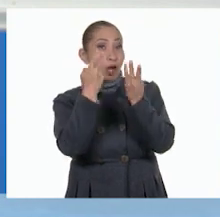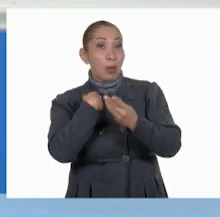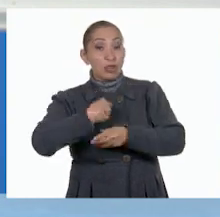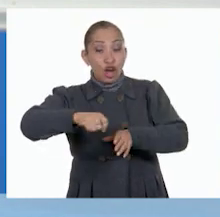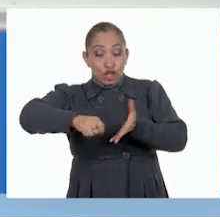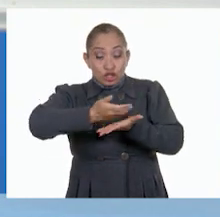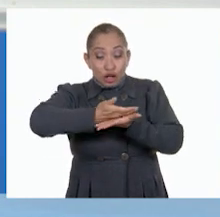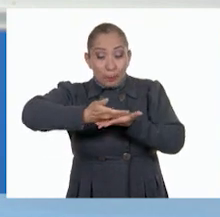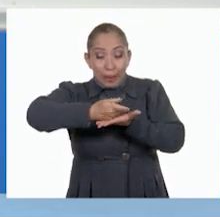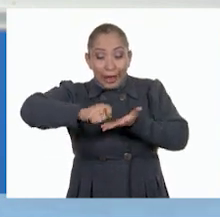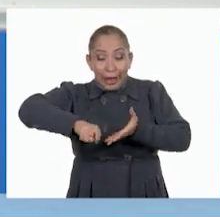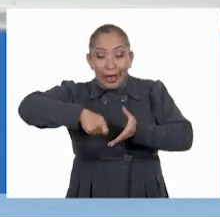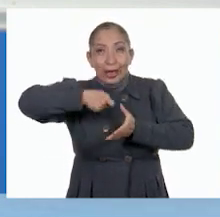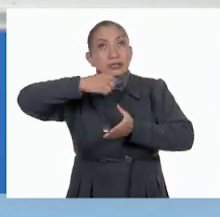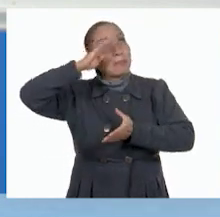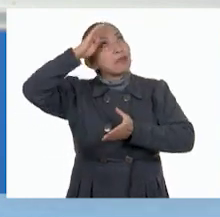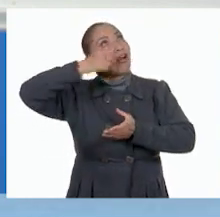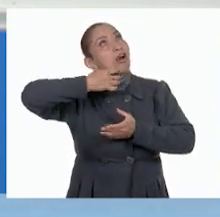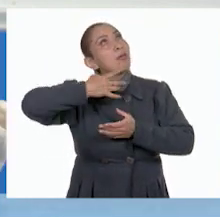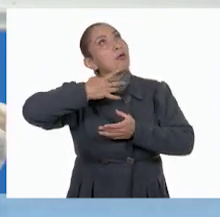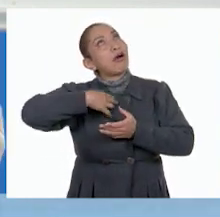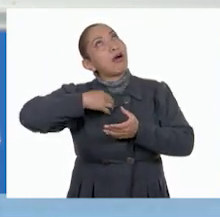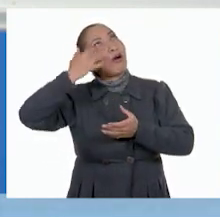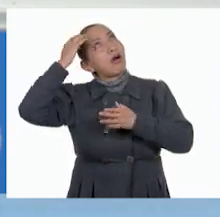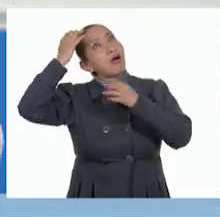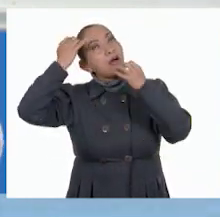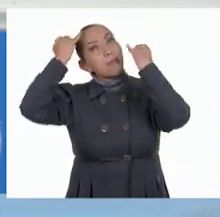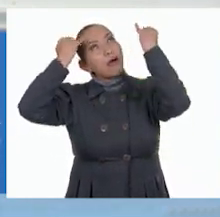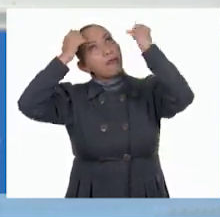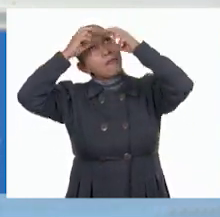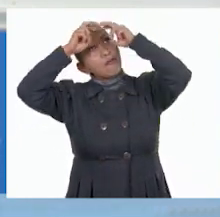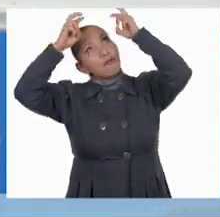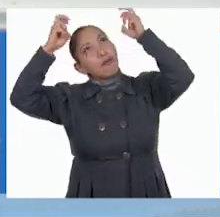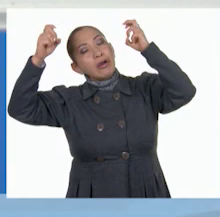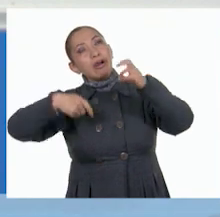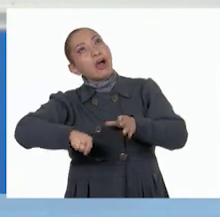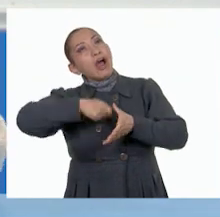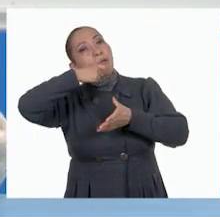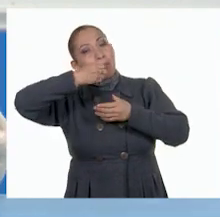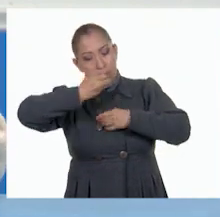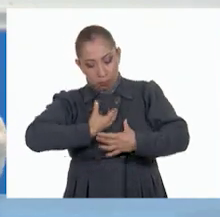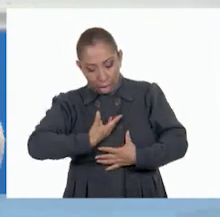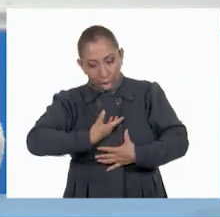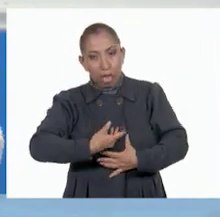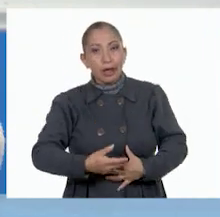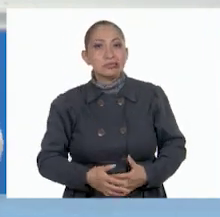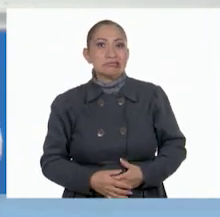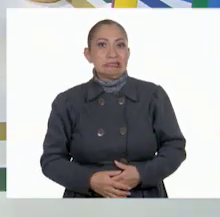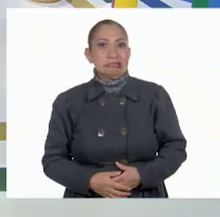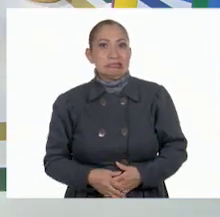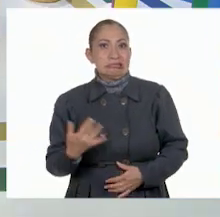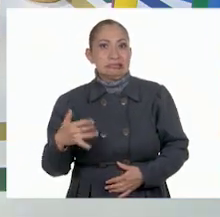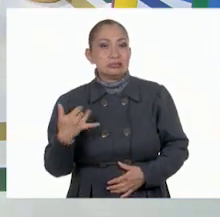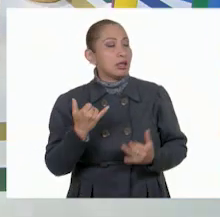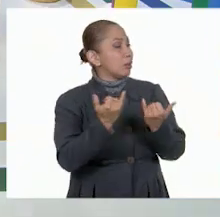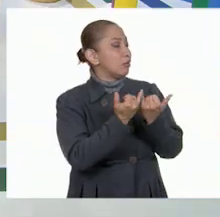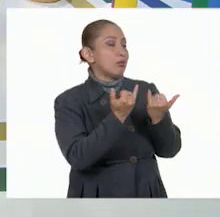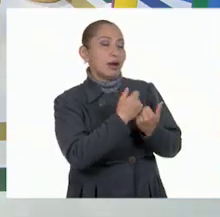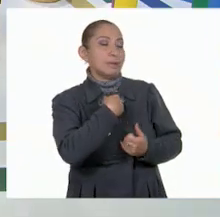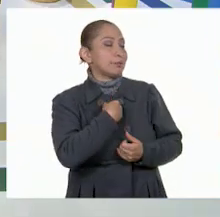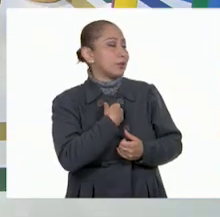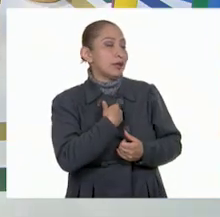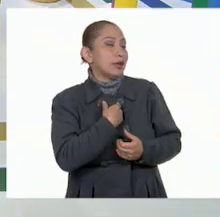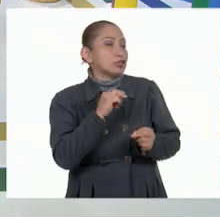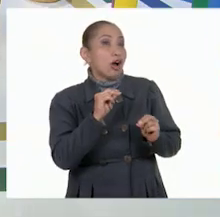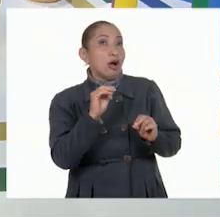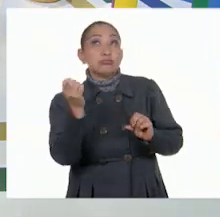cae la sopa porque estoy pensando en otra cosa y me llevo la sopa a la boca y ¡pum! Se me cae. A mí también me ha pasado, Raulito.